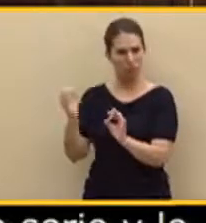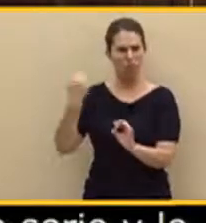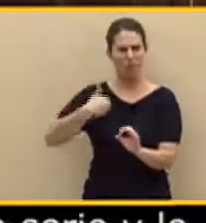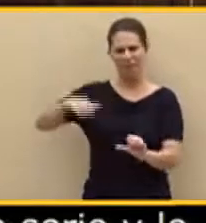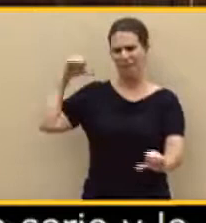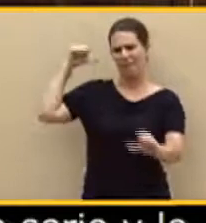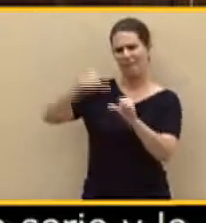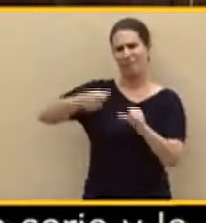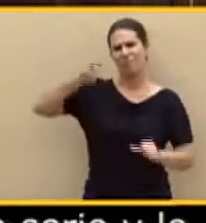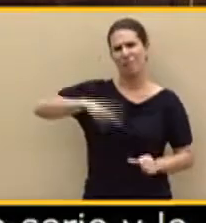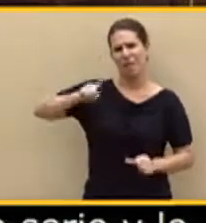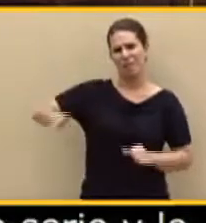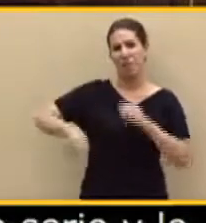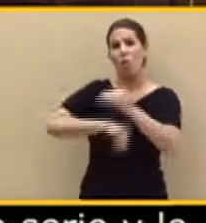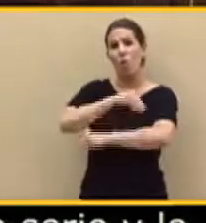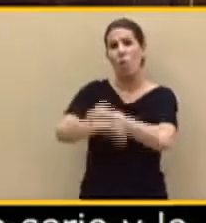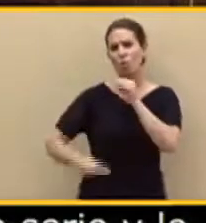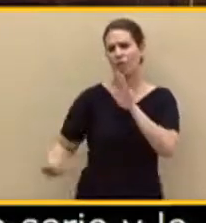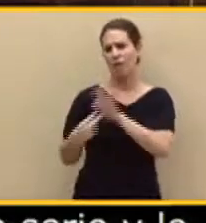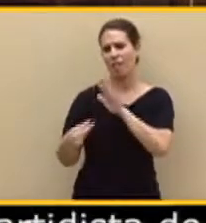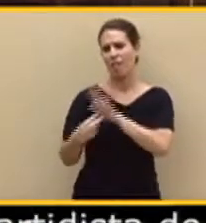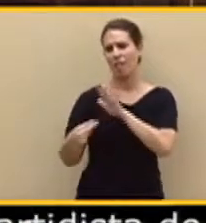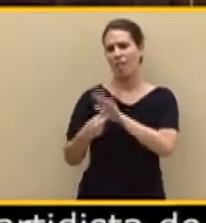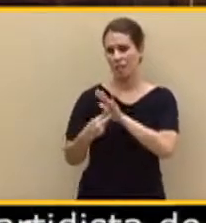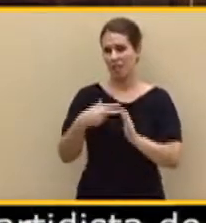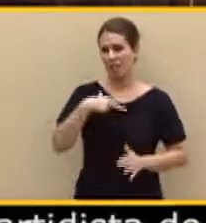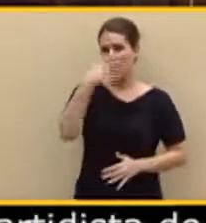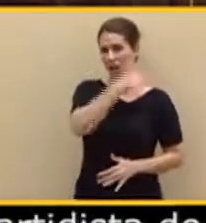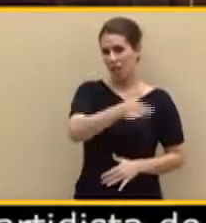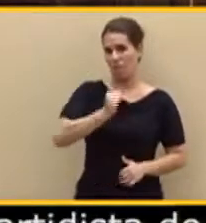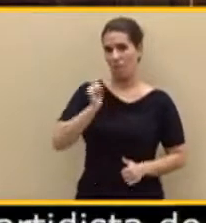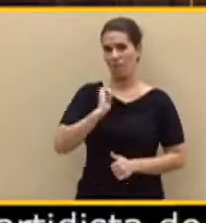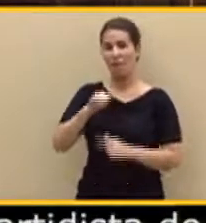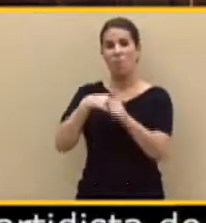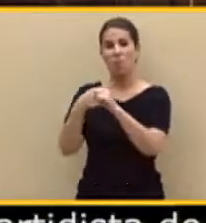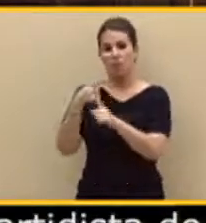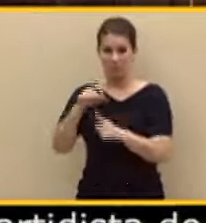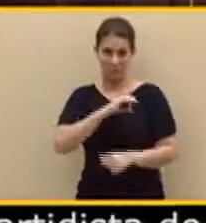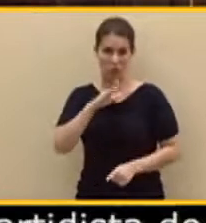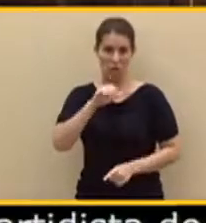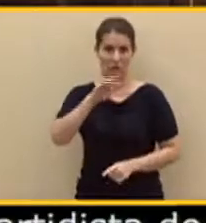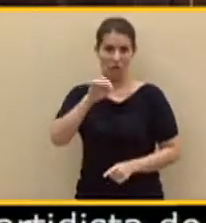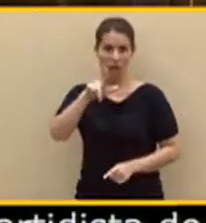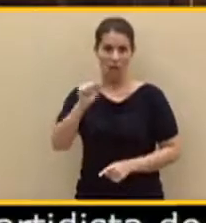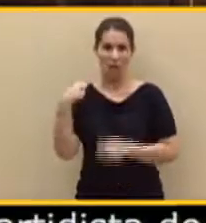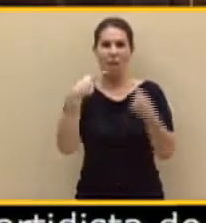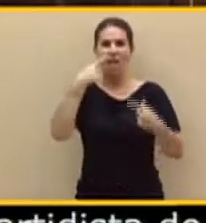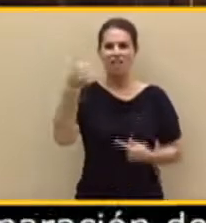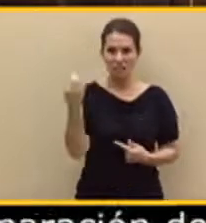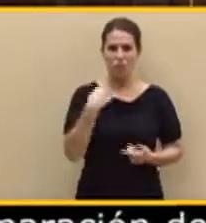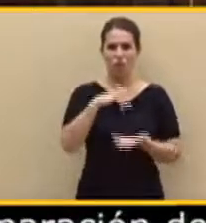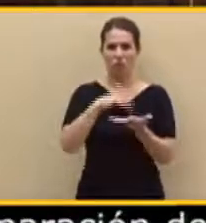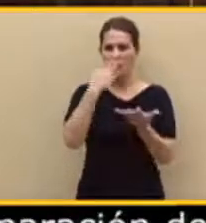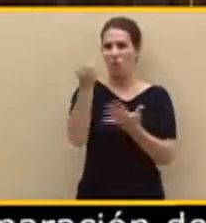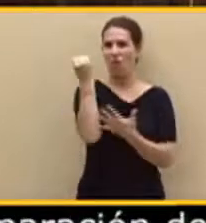uso partidista de la Fiscalía y poniendo en riesgo, señor Catalá, la separación de poderes, estableciendo un dañino